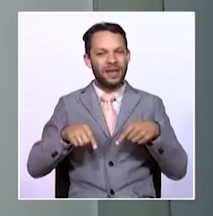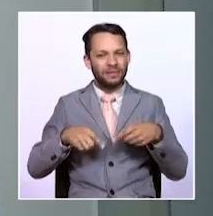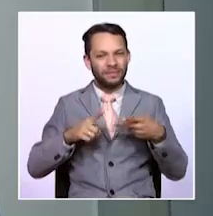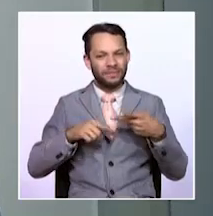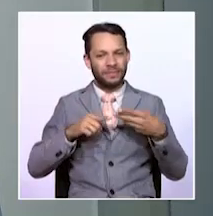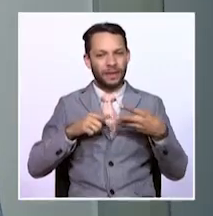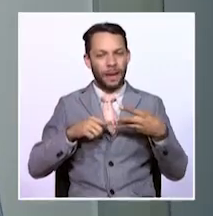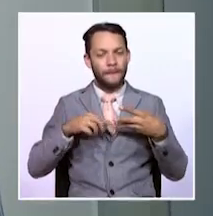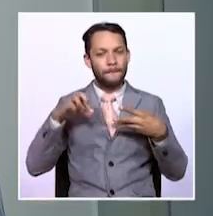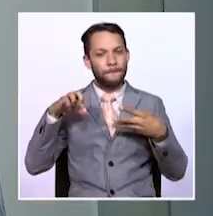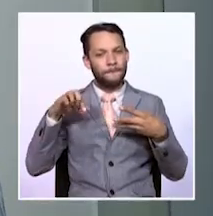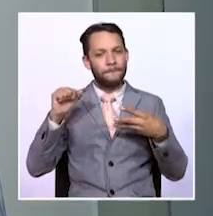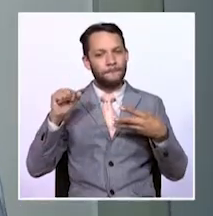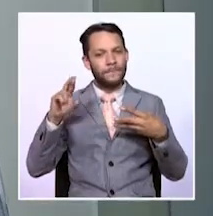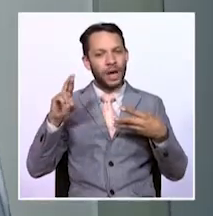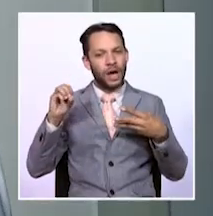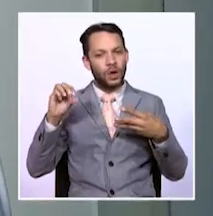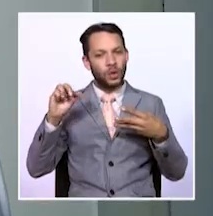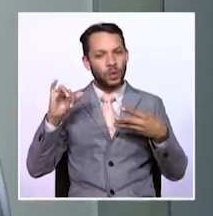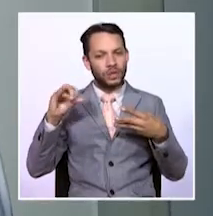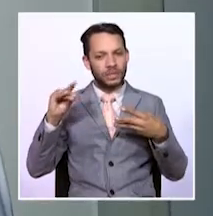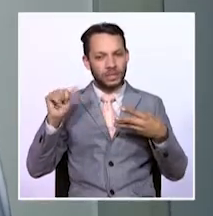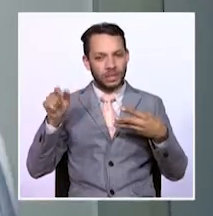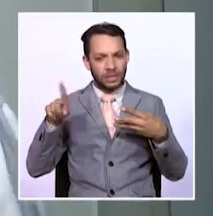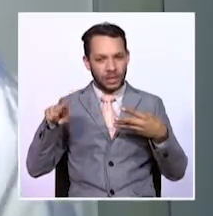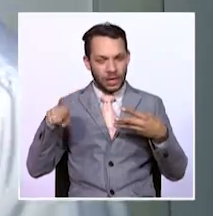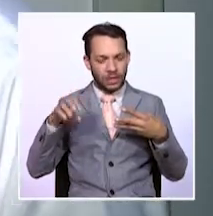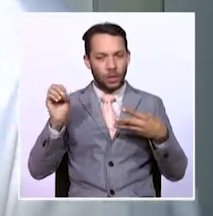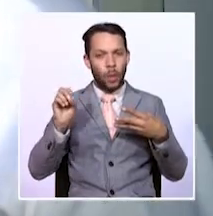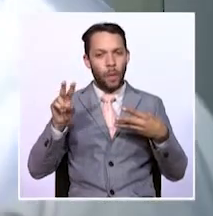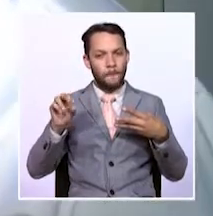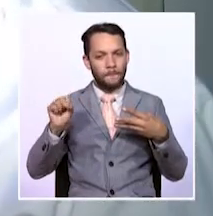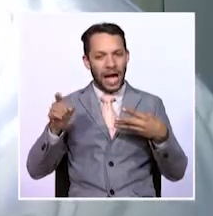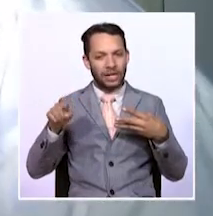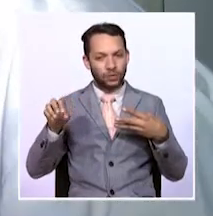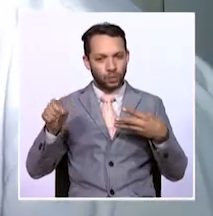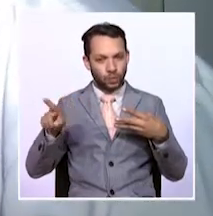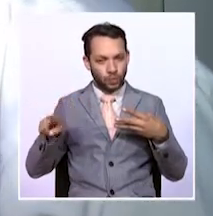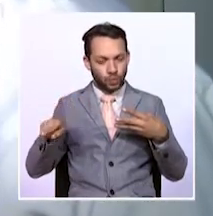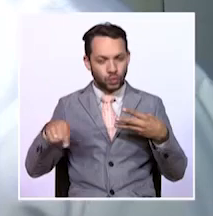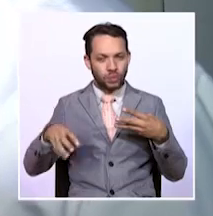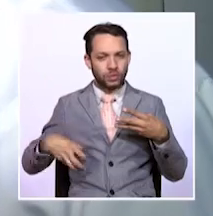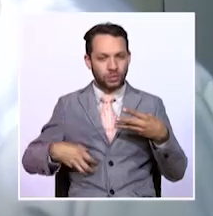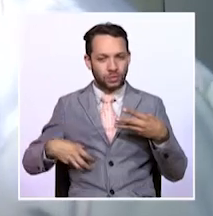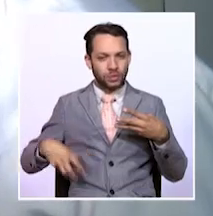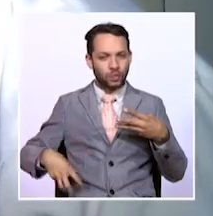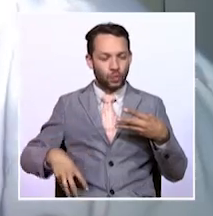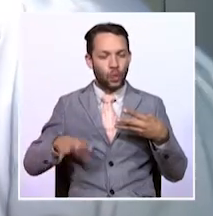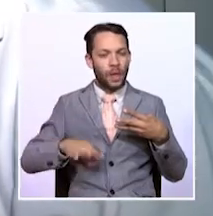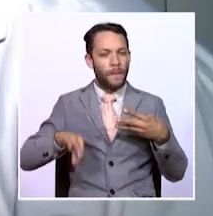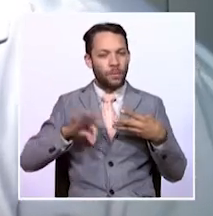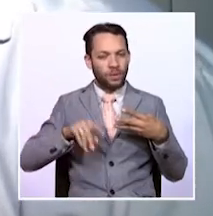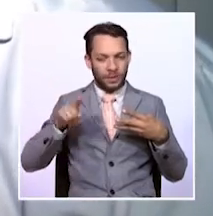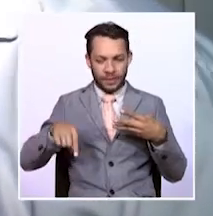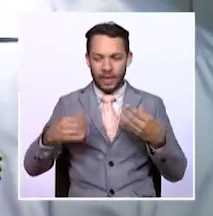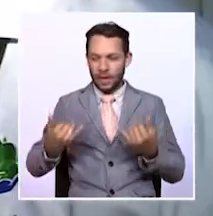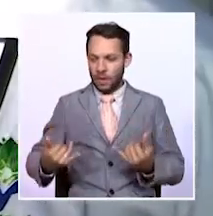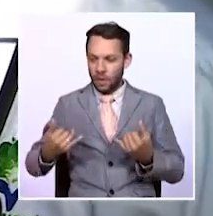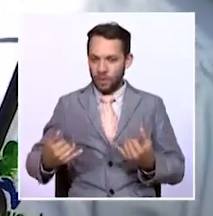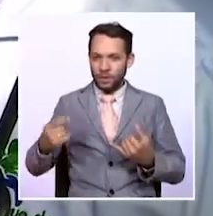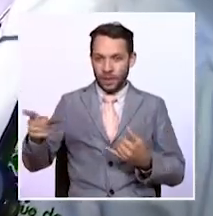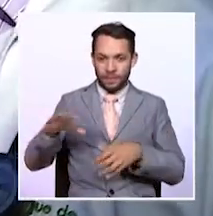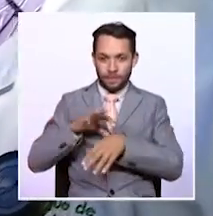las parótidas, los vasos. Entonces vamos a visualizar en este momento cómo el doctor Mauricio se